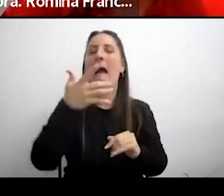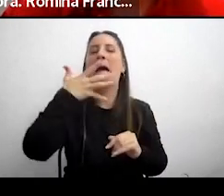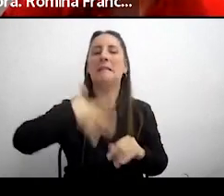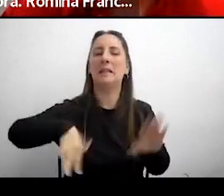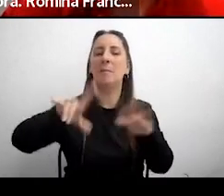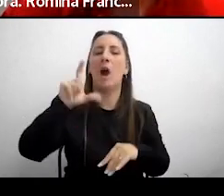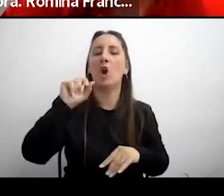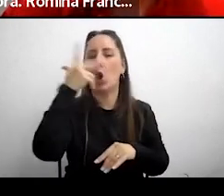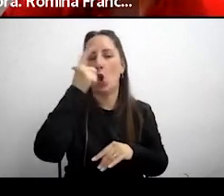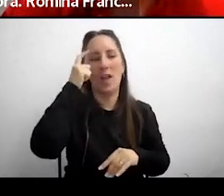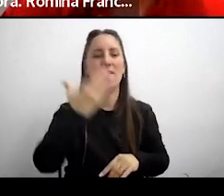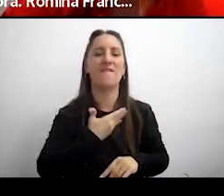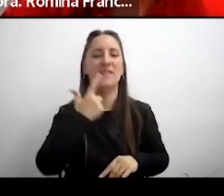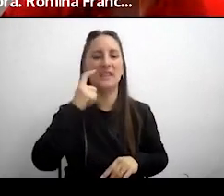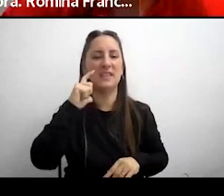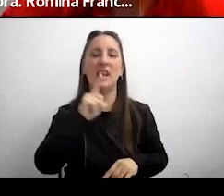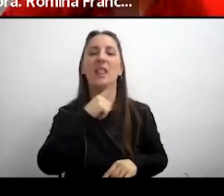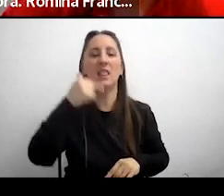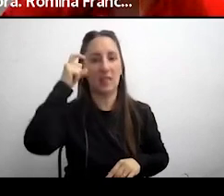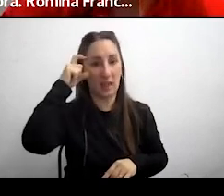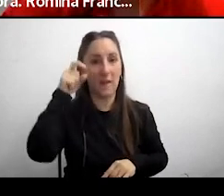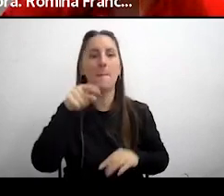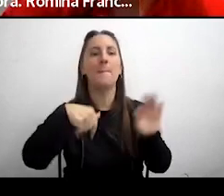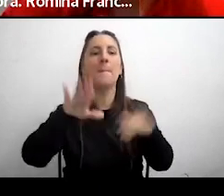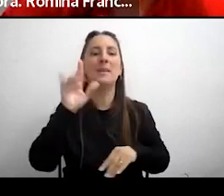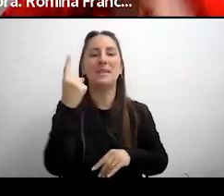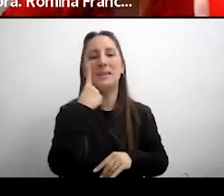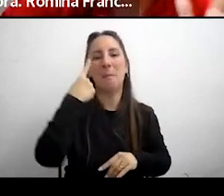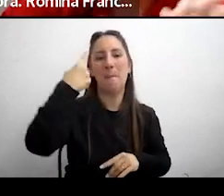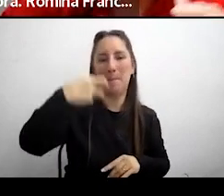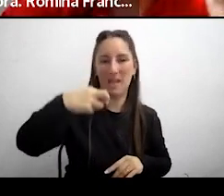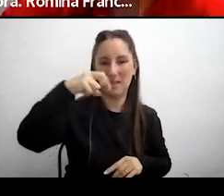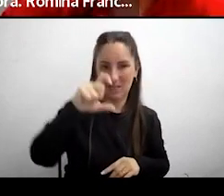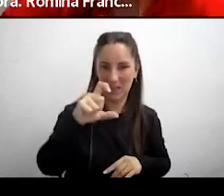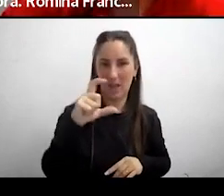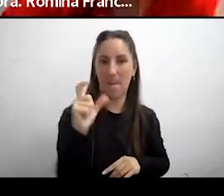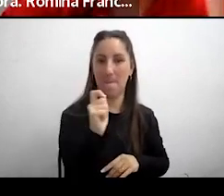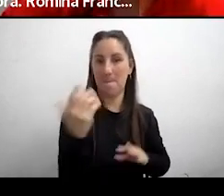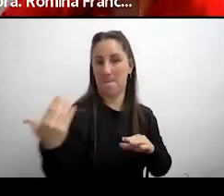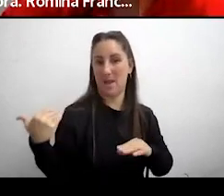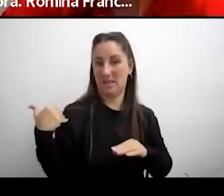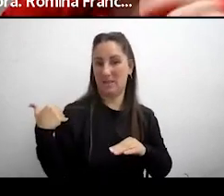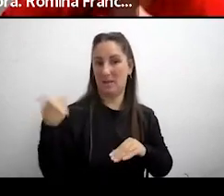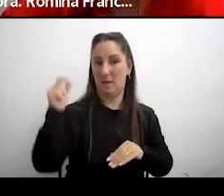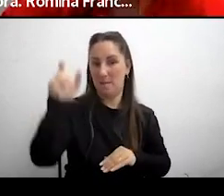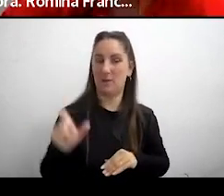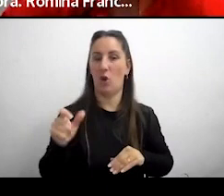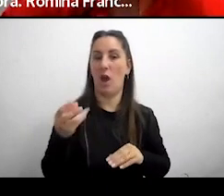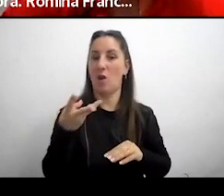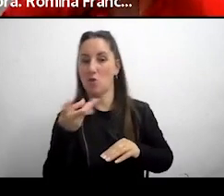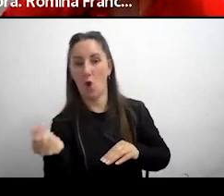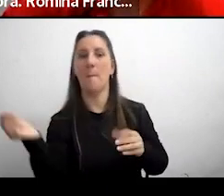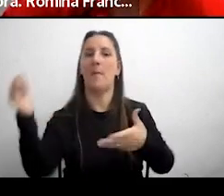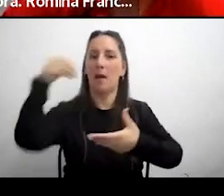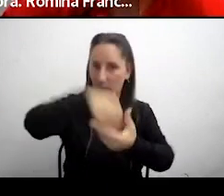coeficientes. Se aplica este coeficiente de IPC entre el mes efectivo del retiro, de la compra, incorporación,